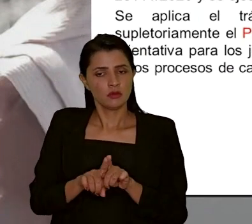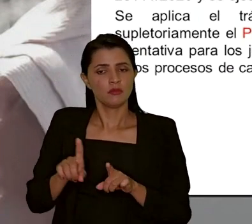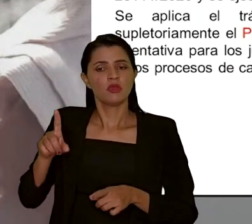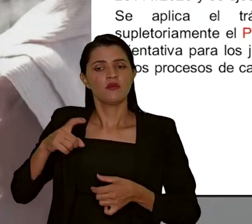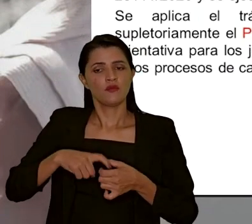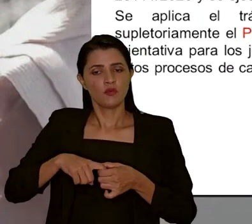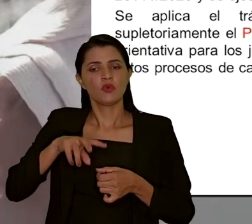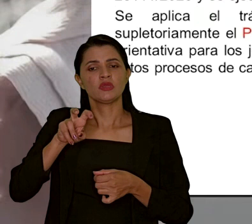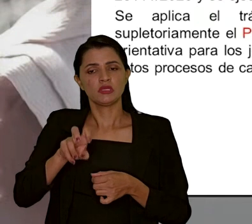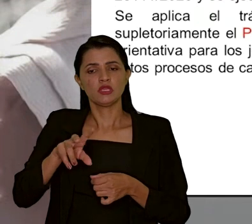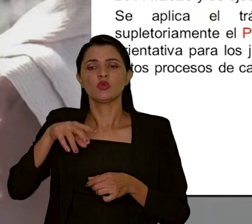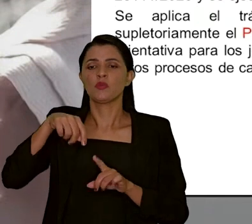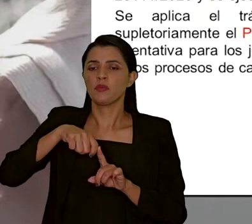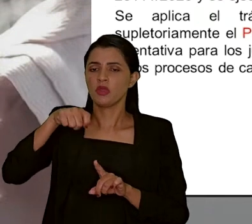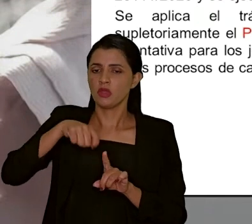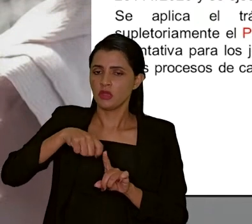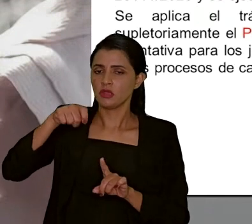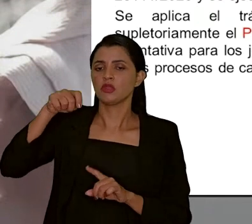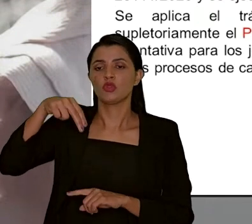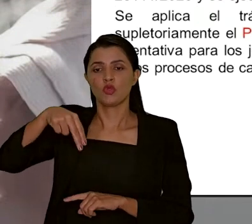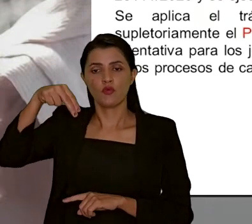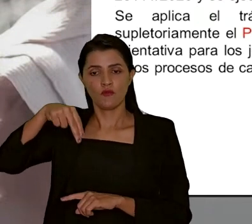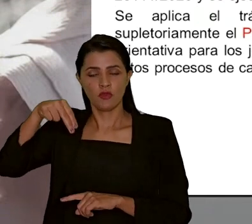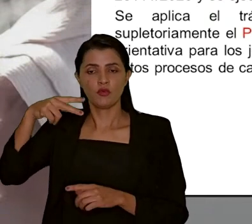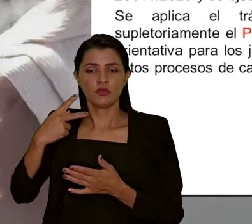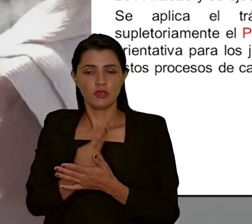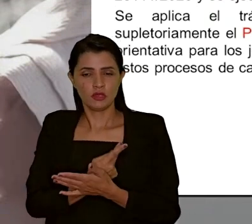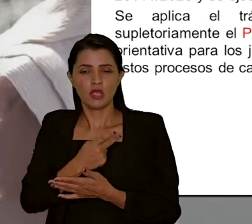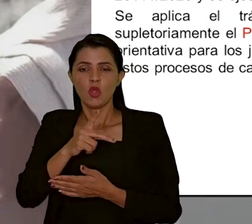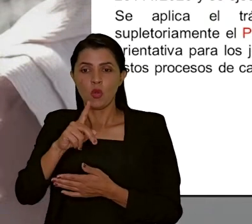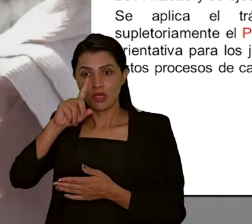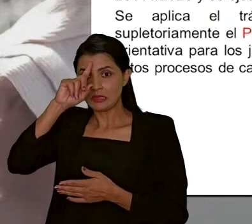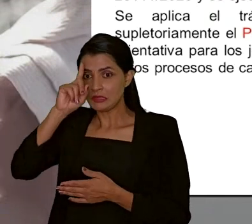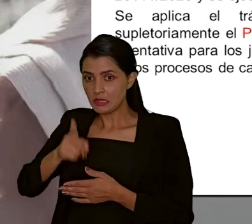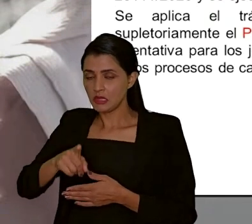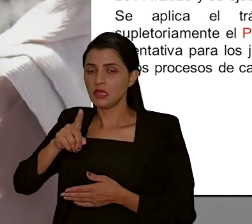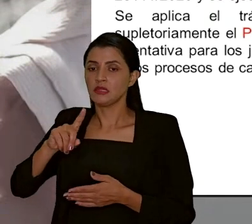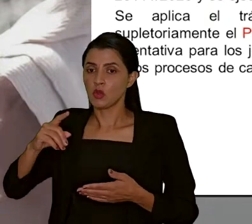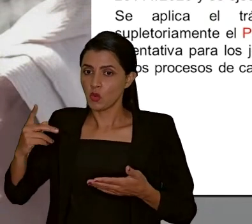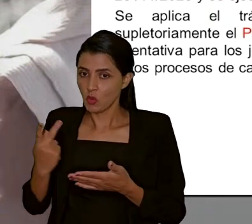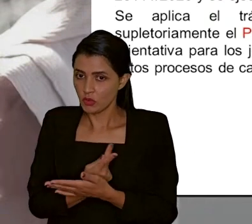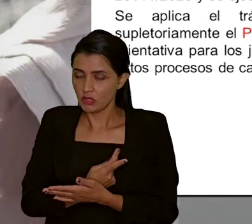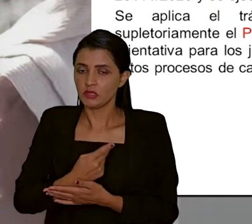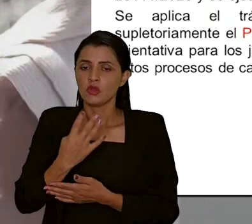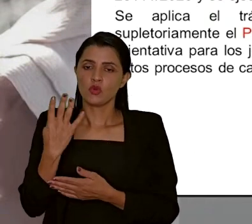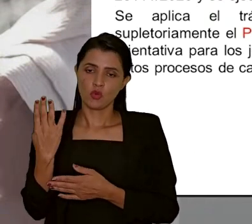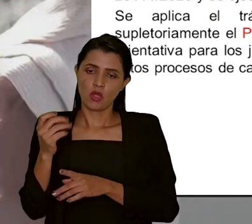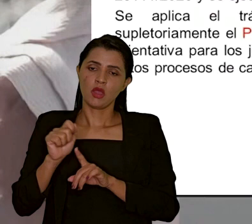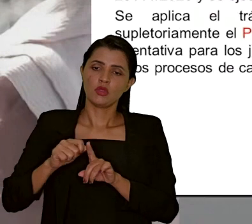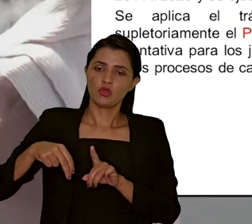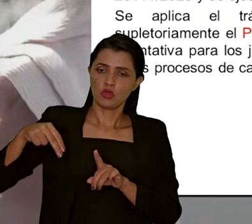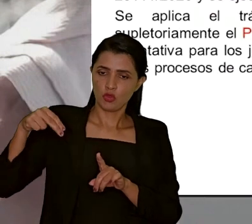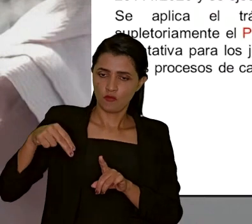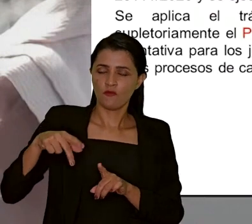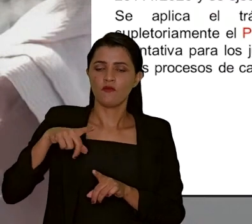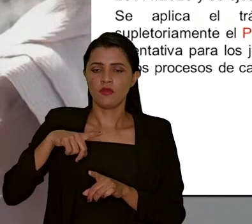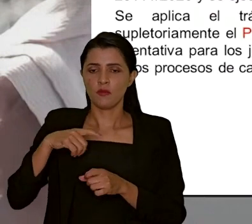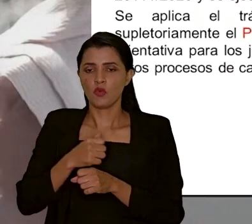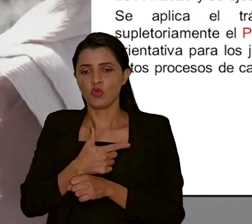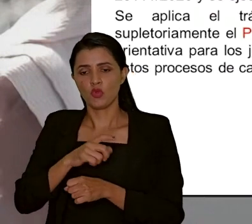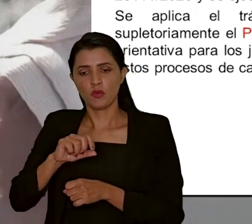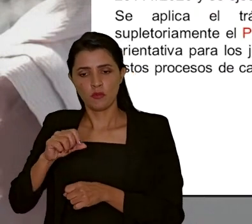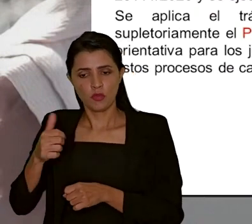de 2020. Y se ejecuta la sentencia el 4 de enero de 2021. El tiempo de duración, 3